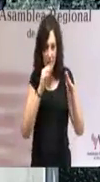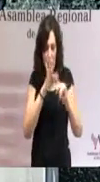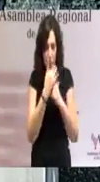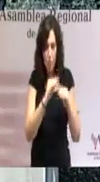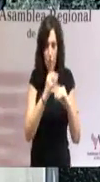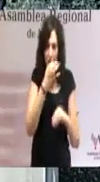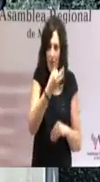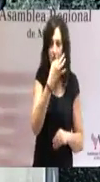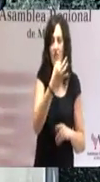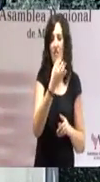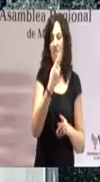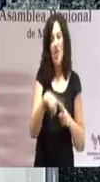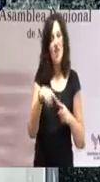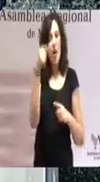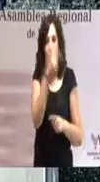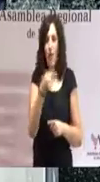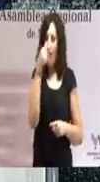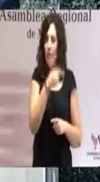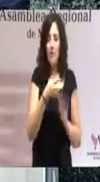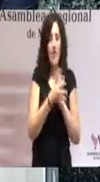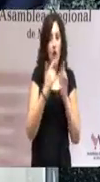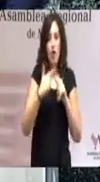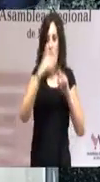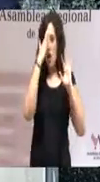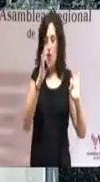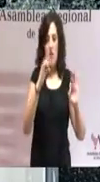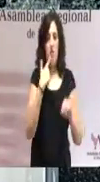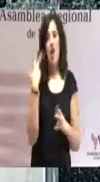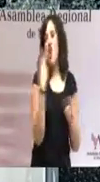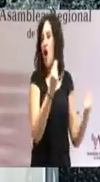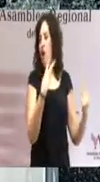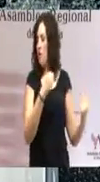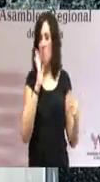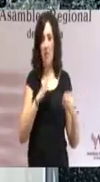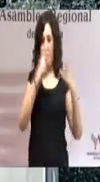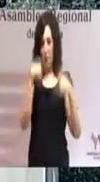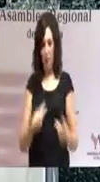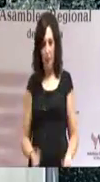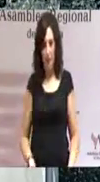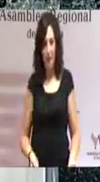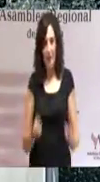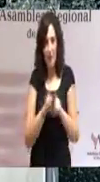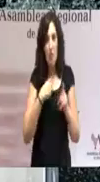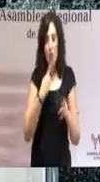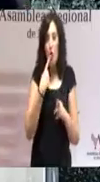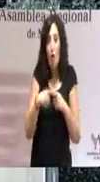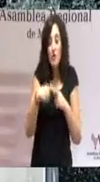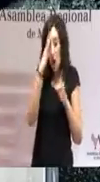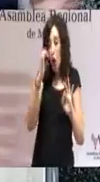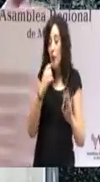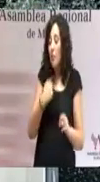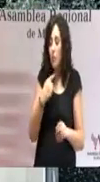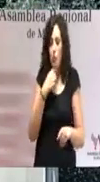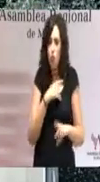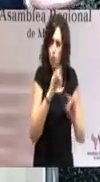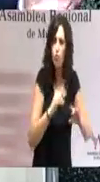Es negar la evidencia, señor Tobar. Si a mí me pregunta si está como yo quiero que esté, le digo que no. Y estoy convencido de que